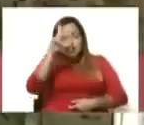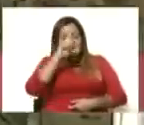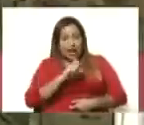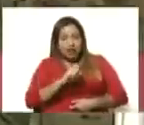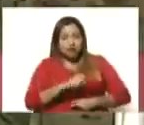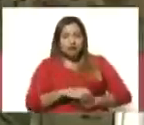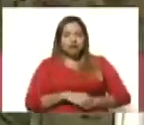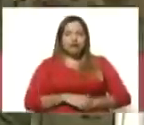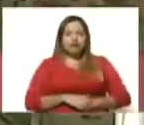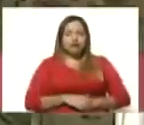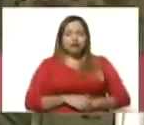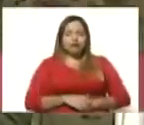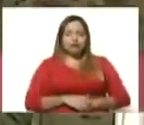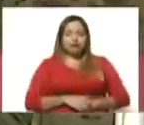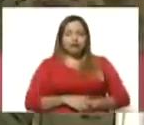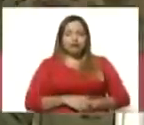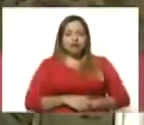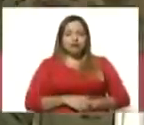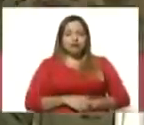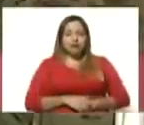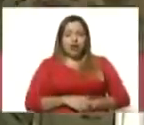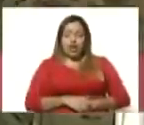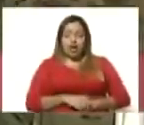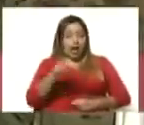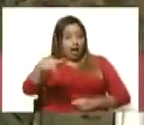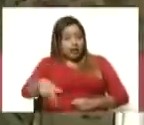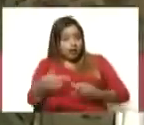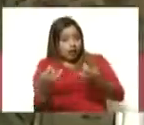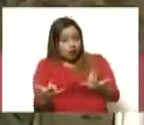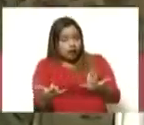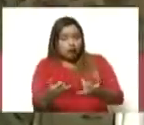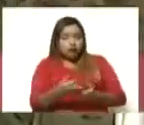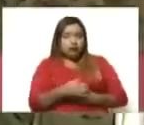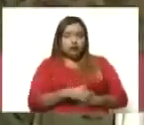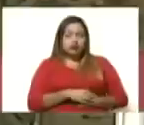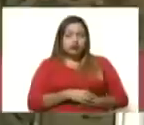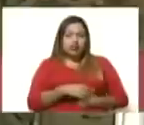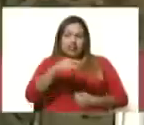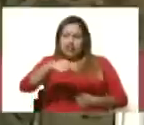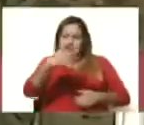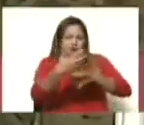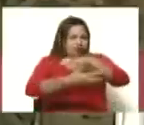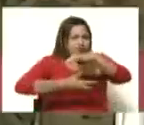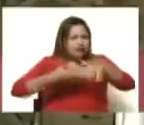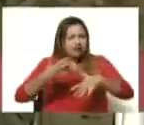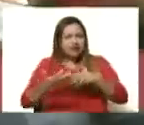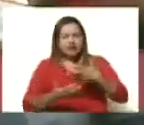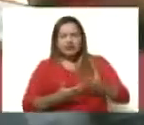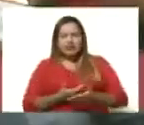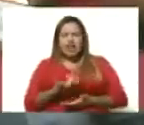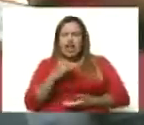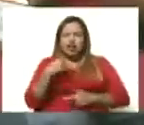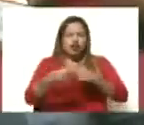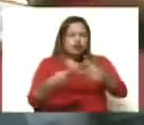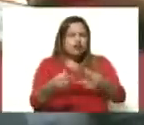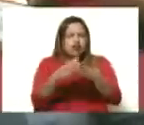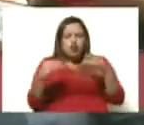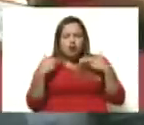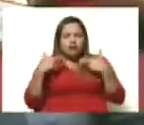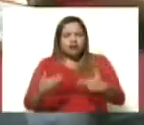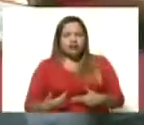Copenhague. Y aquí estamos. Es una situación que está afectando a toda la